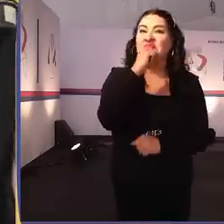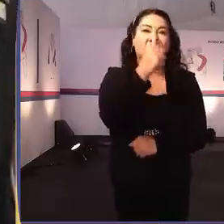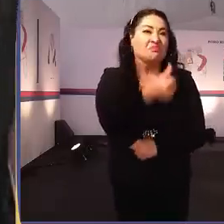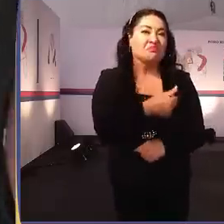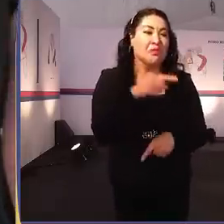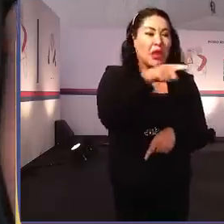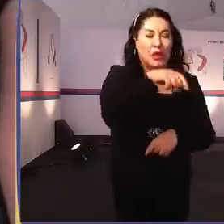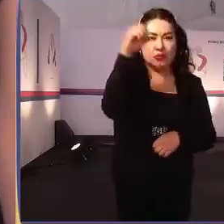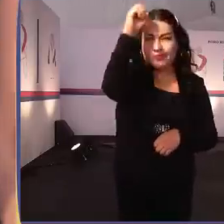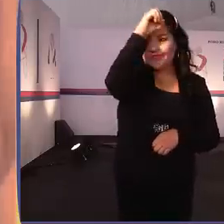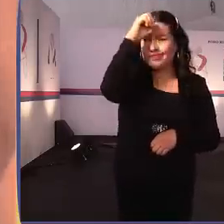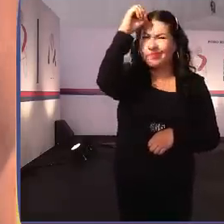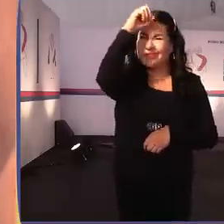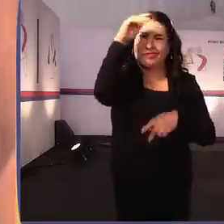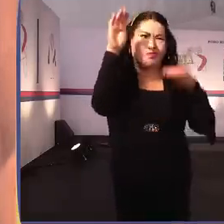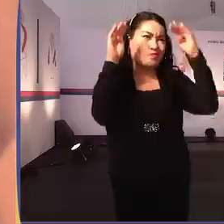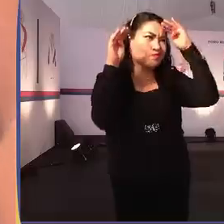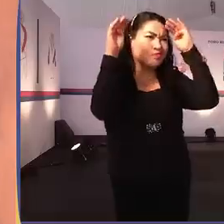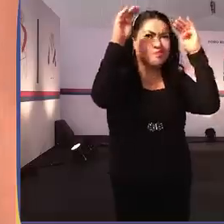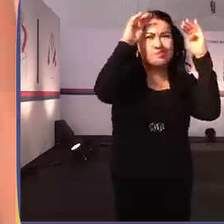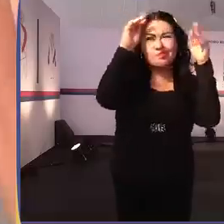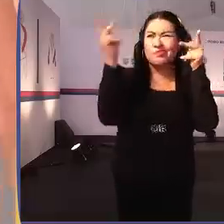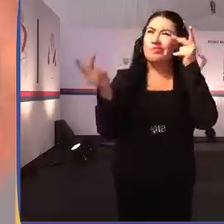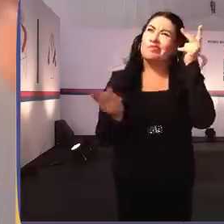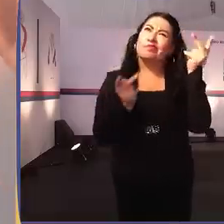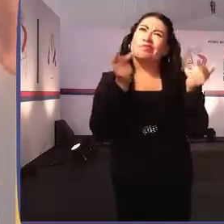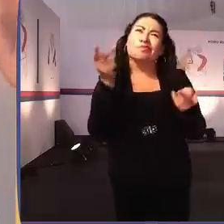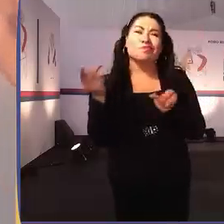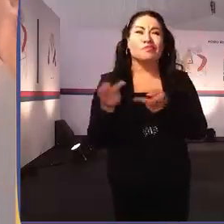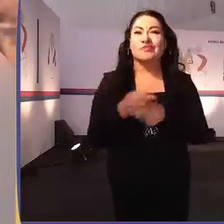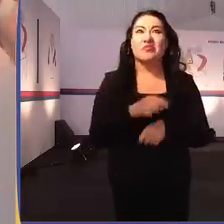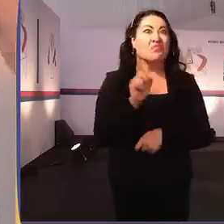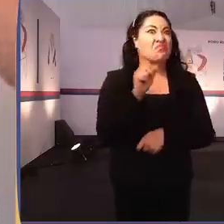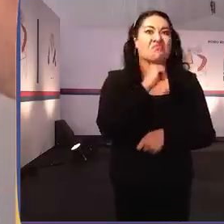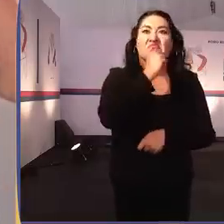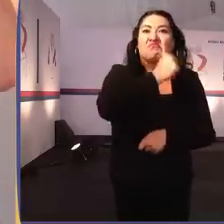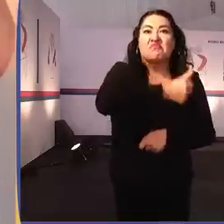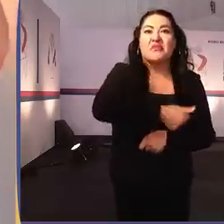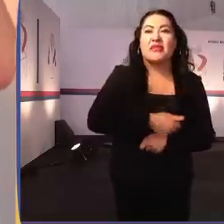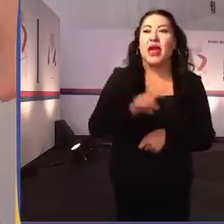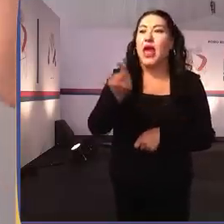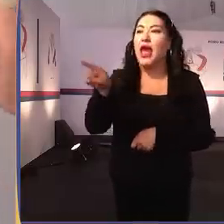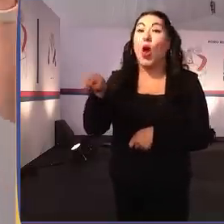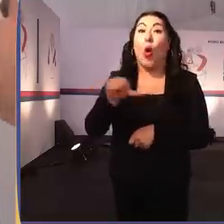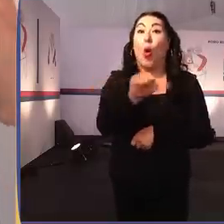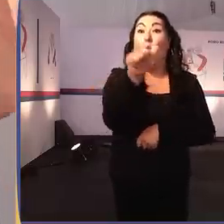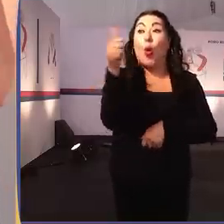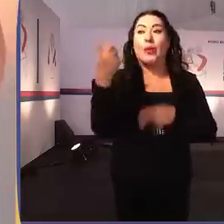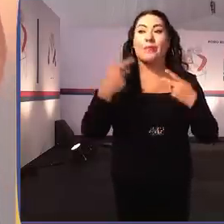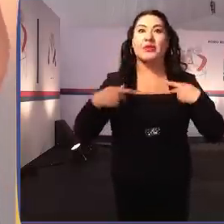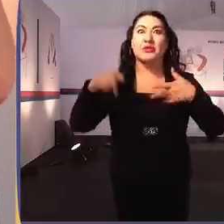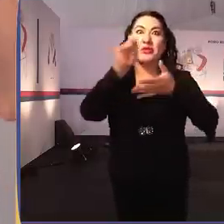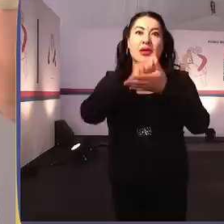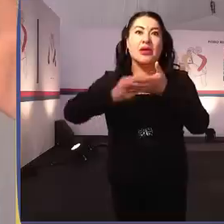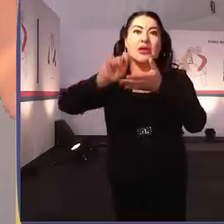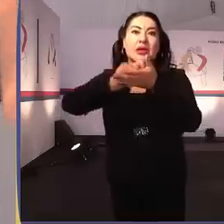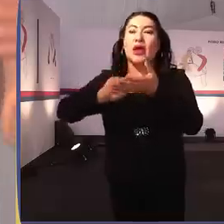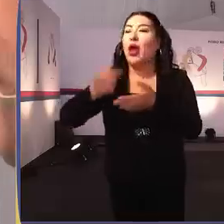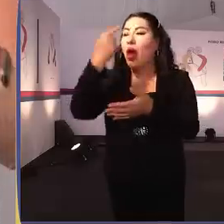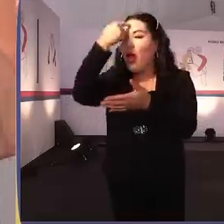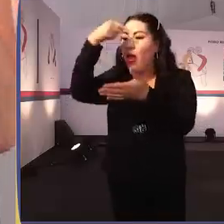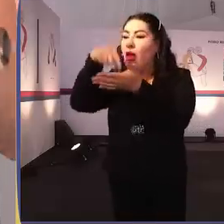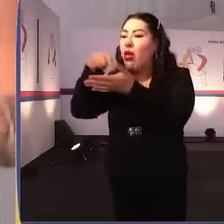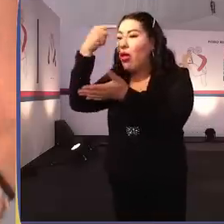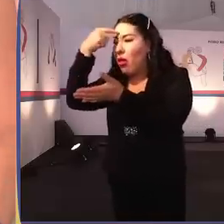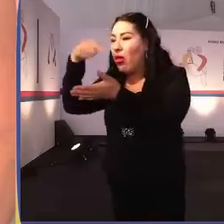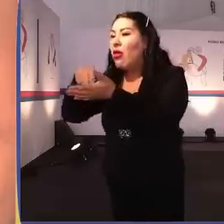pensamiento crítico y fácilmente le creen a lo que escriben otros o andan diciendo